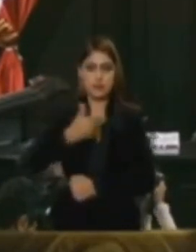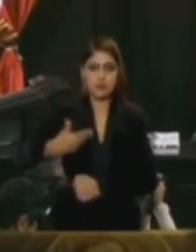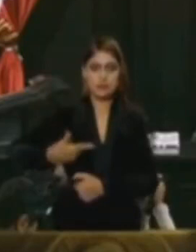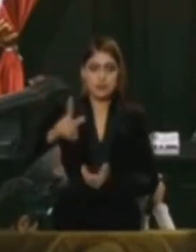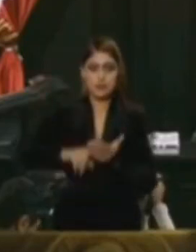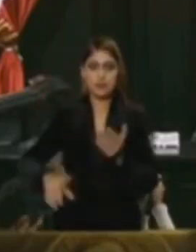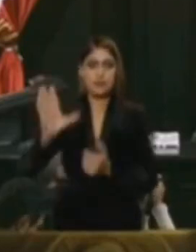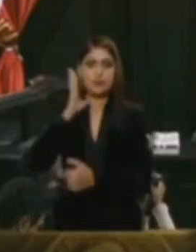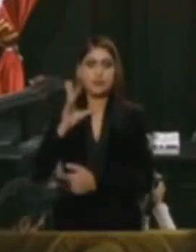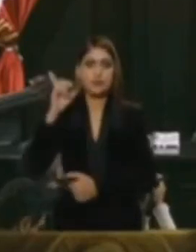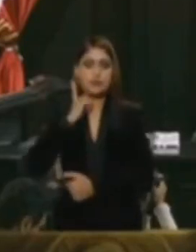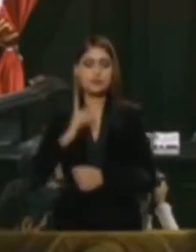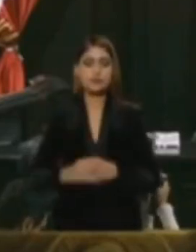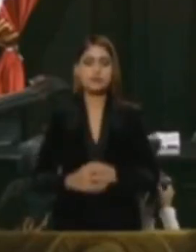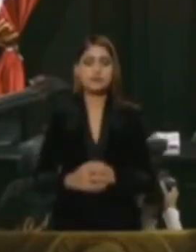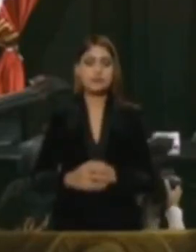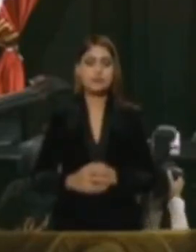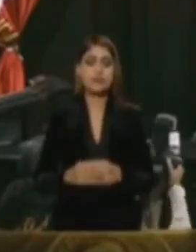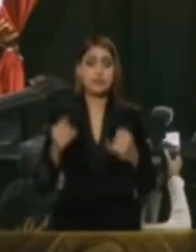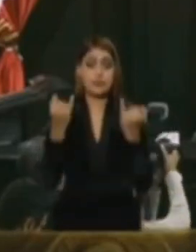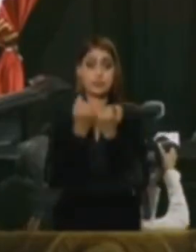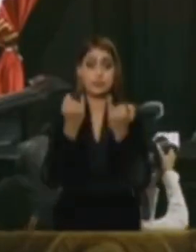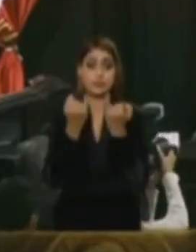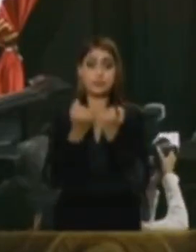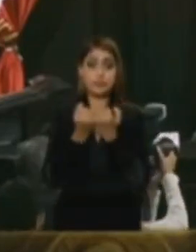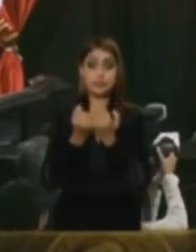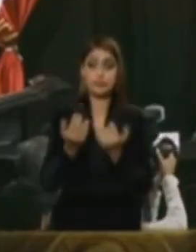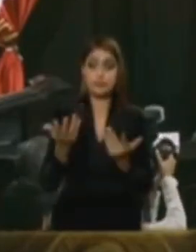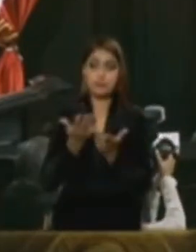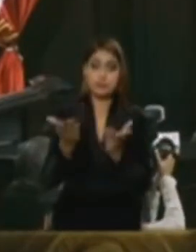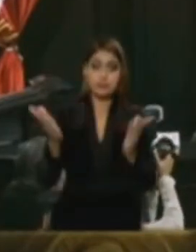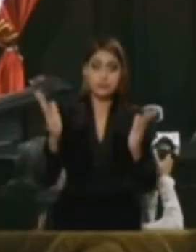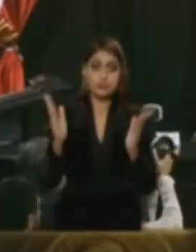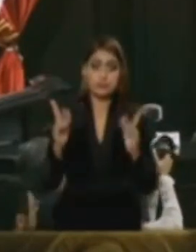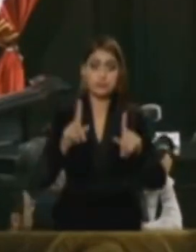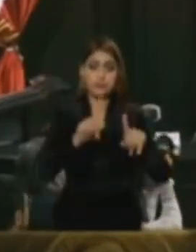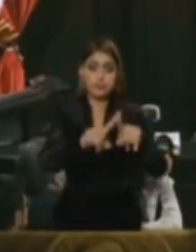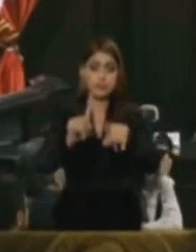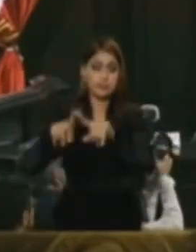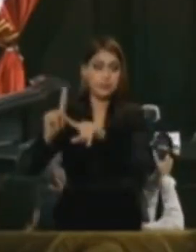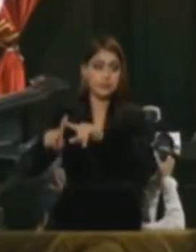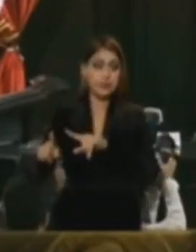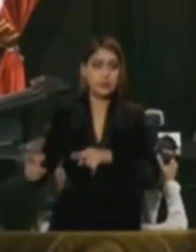Diputados, así como los demás distinguidas